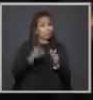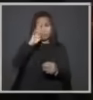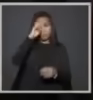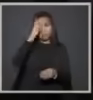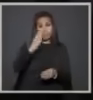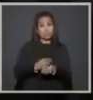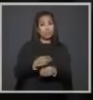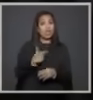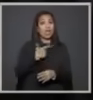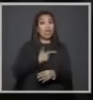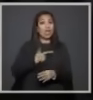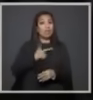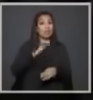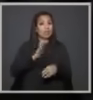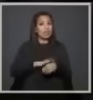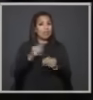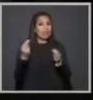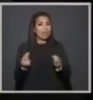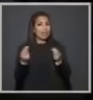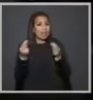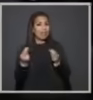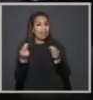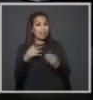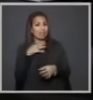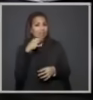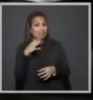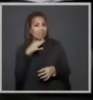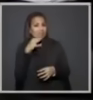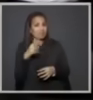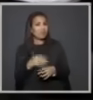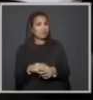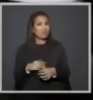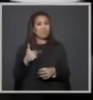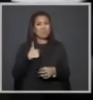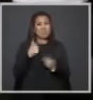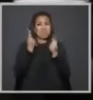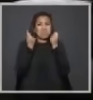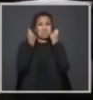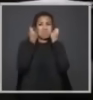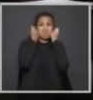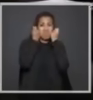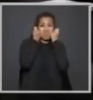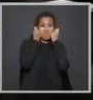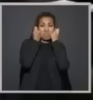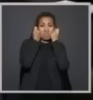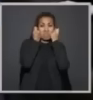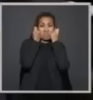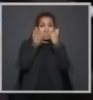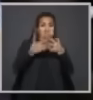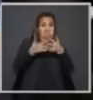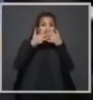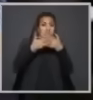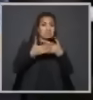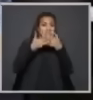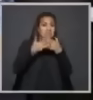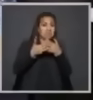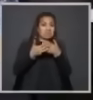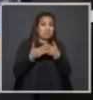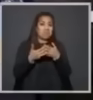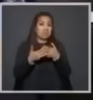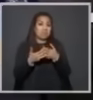No han impulsado en general la producción de México. No se puede sacar adelante un